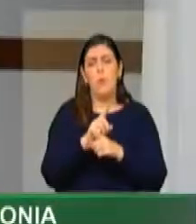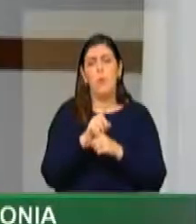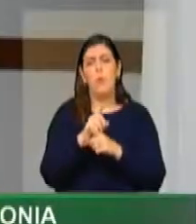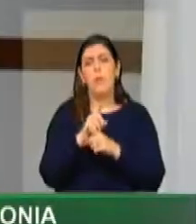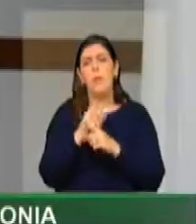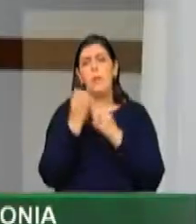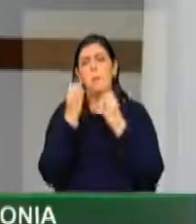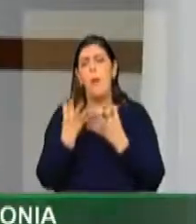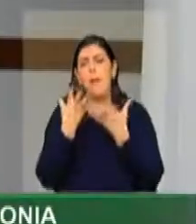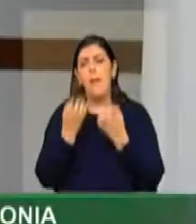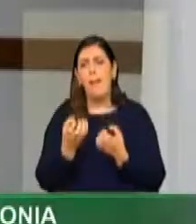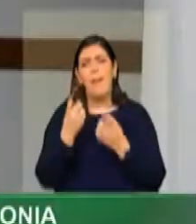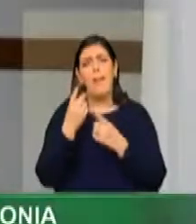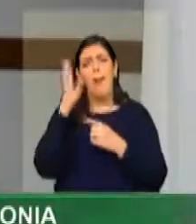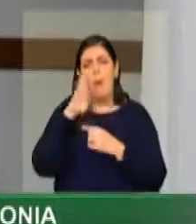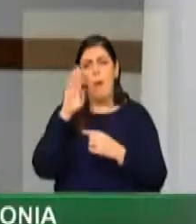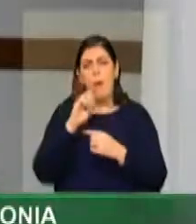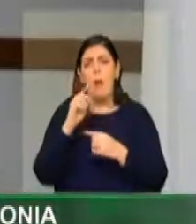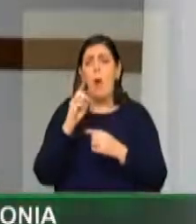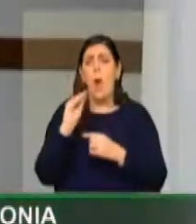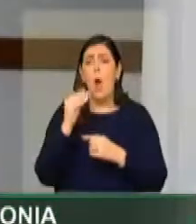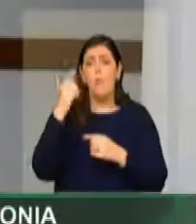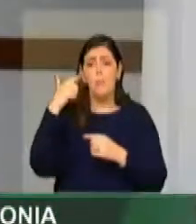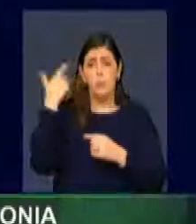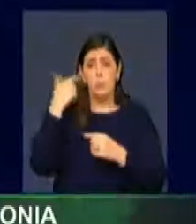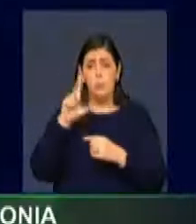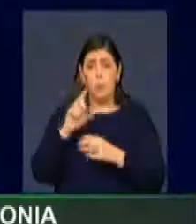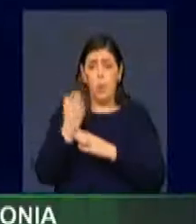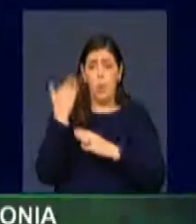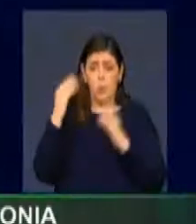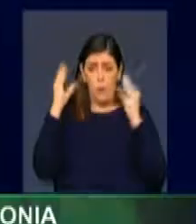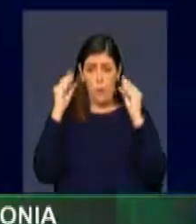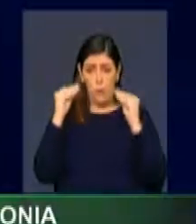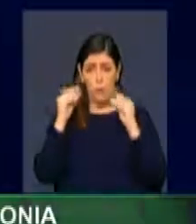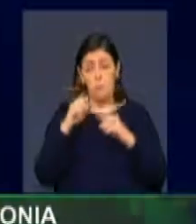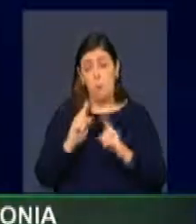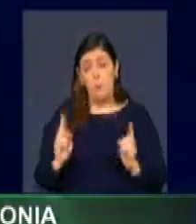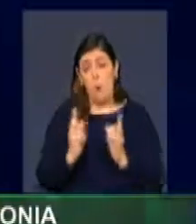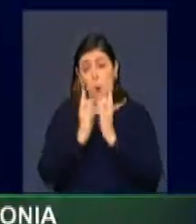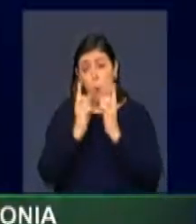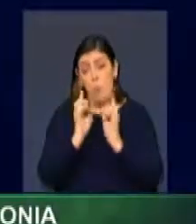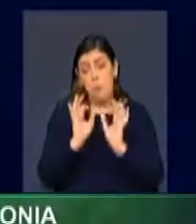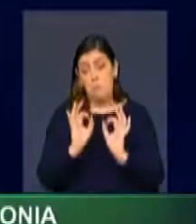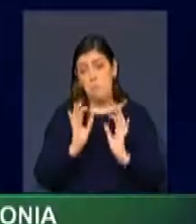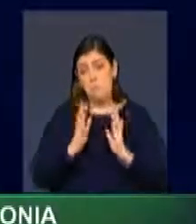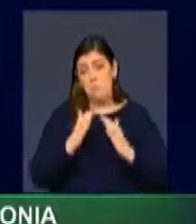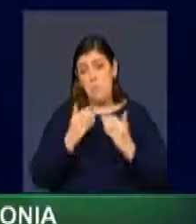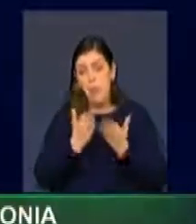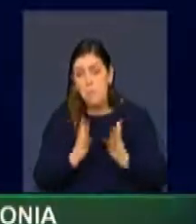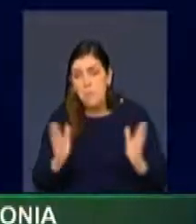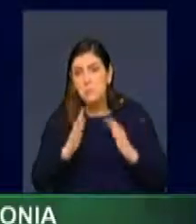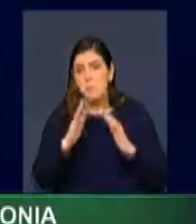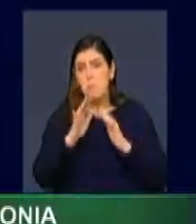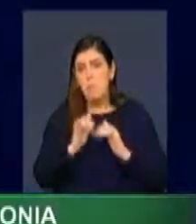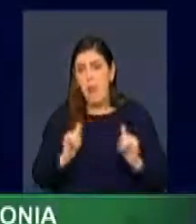la muerte de un joven que hubo, un suicidio que hubo el día lunes en la noche. Ese encuentro al principio se llevó en forma pacífica hasta